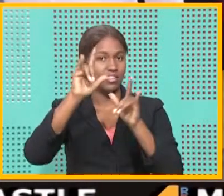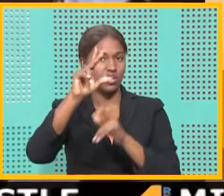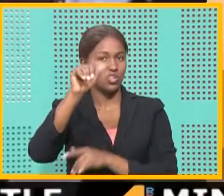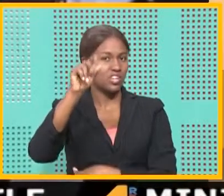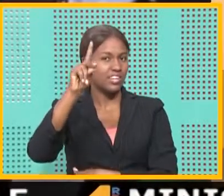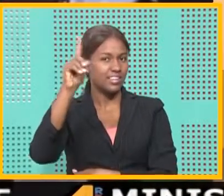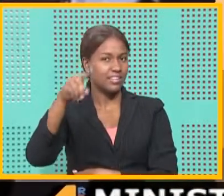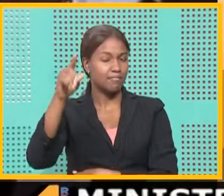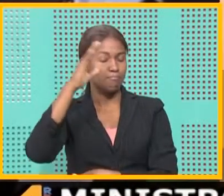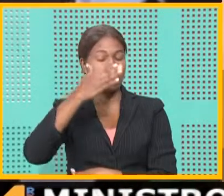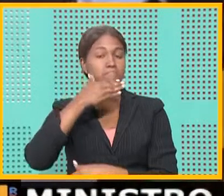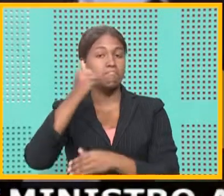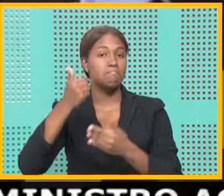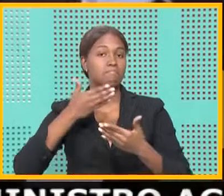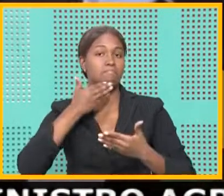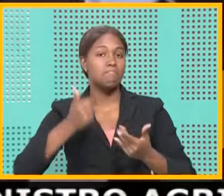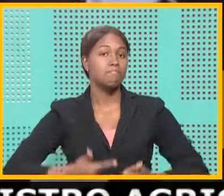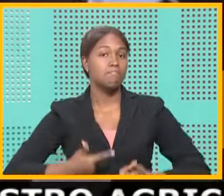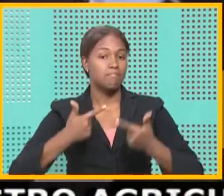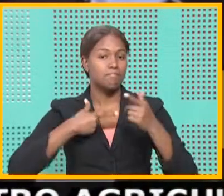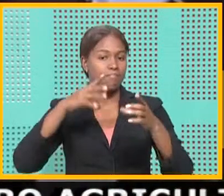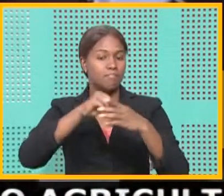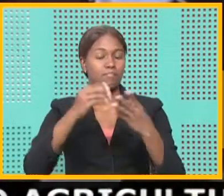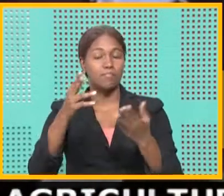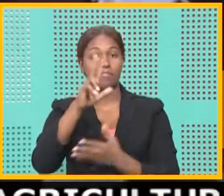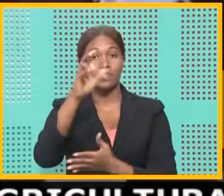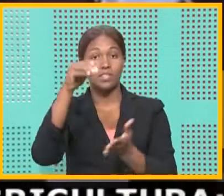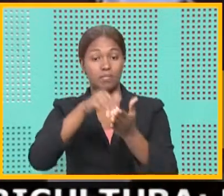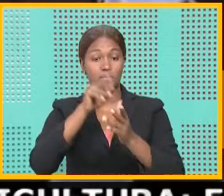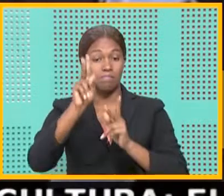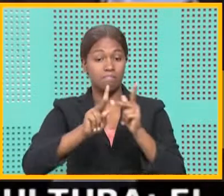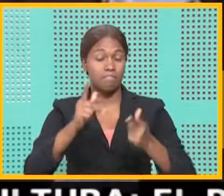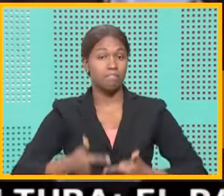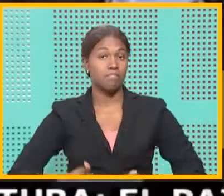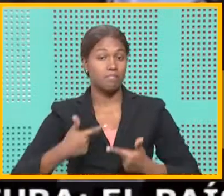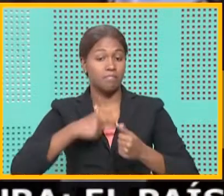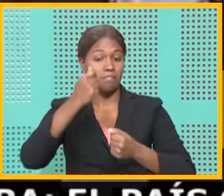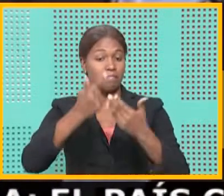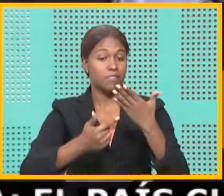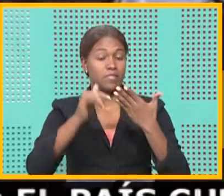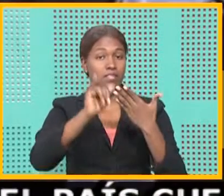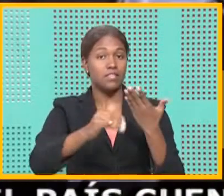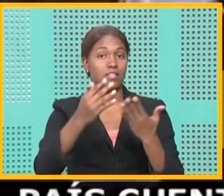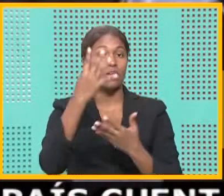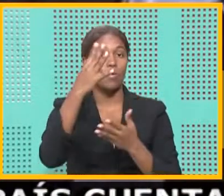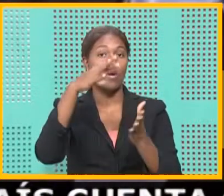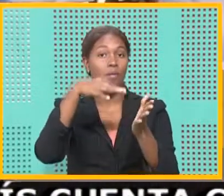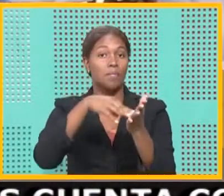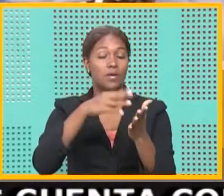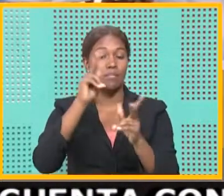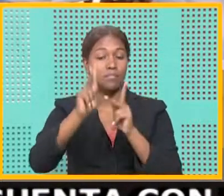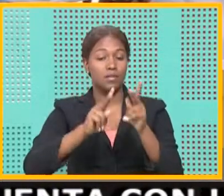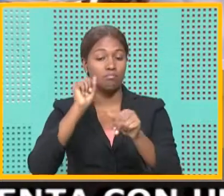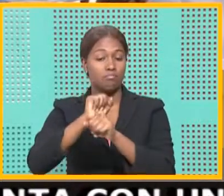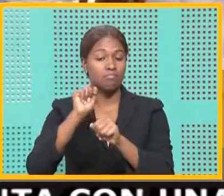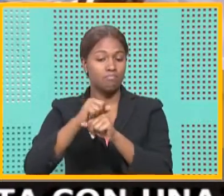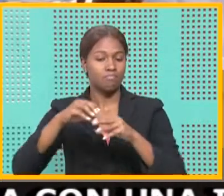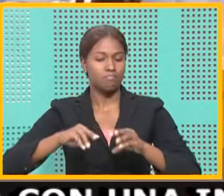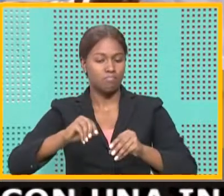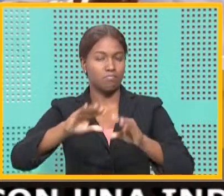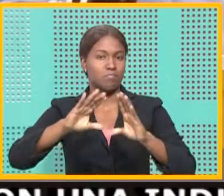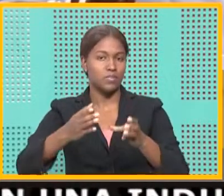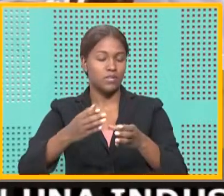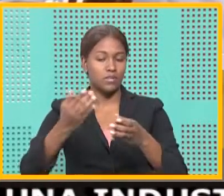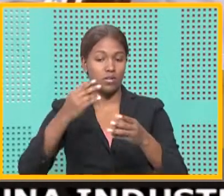a mejorar la calidad de vida alrededor de 300 mil habitantes, entre ellos 4.000 productores agropecuarios.